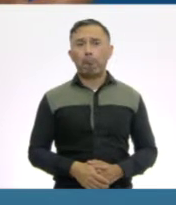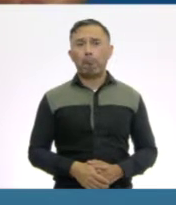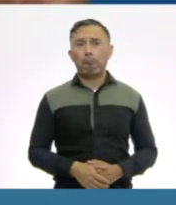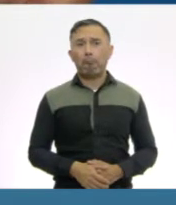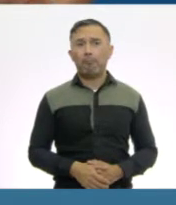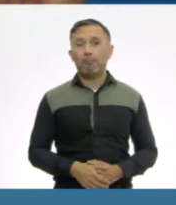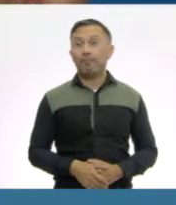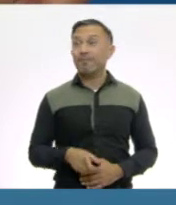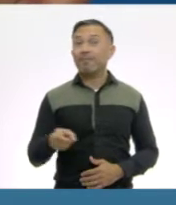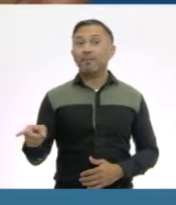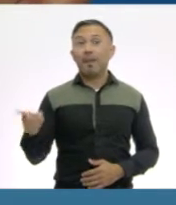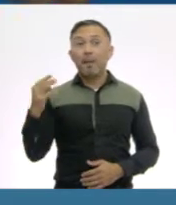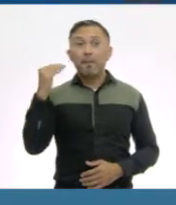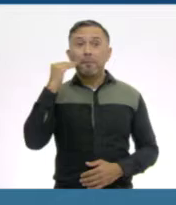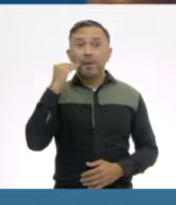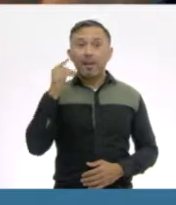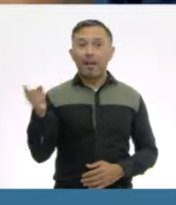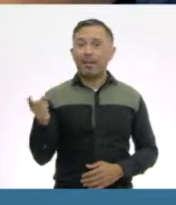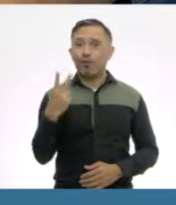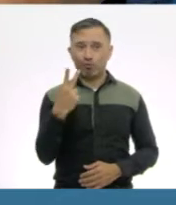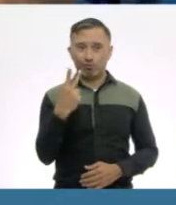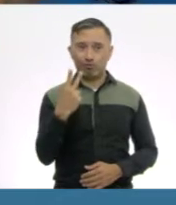A María le salió un 2.